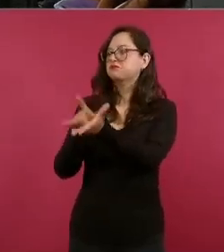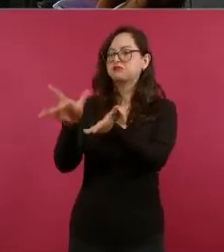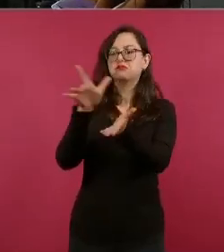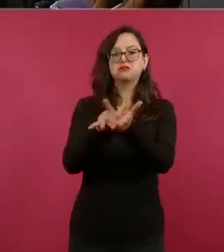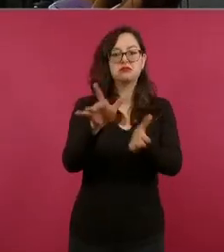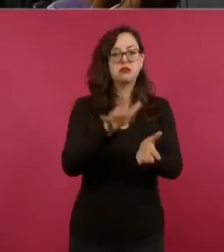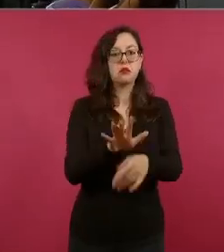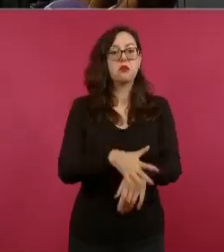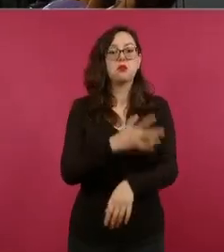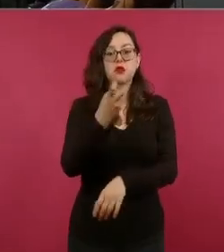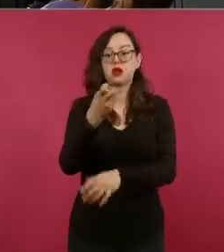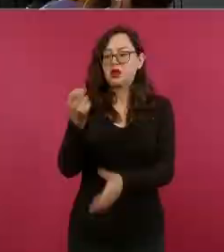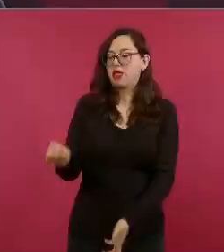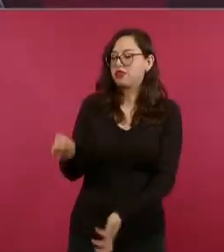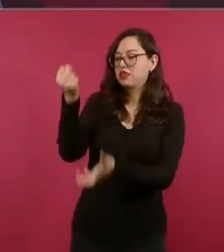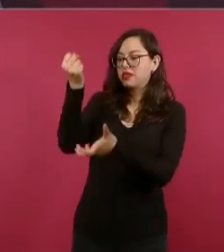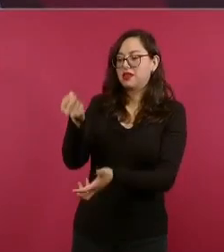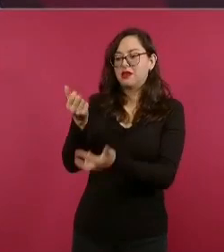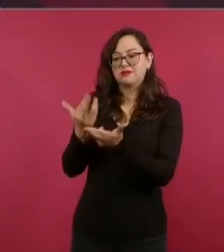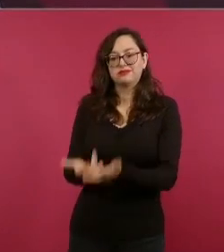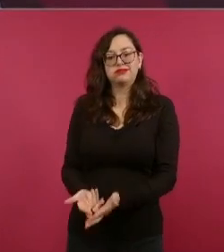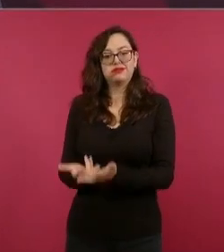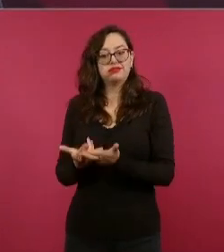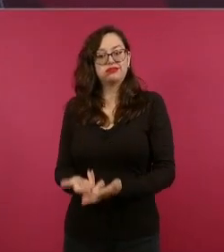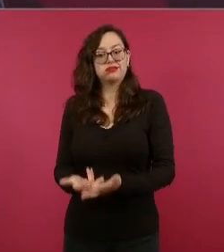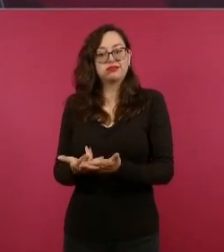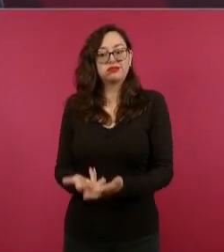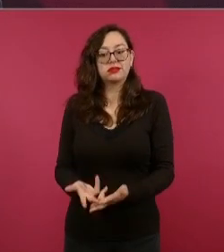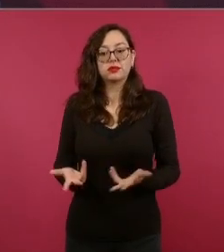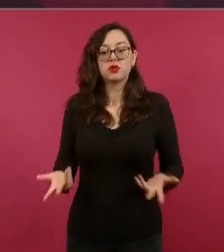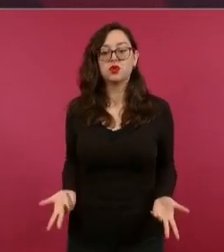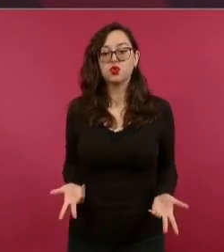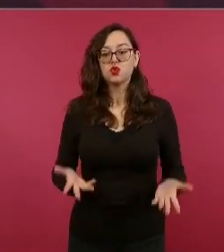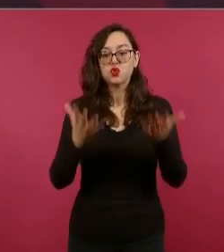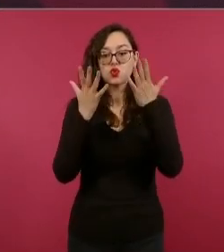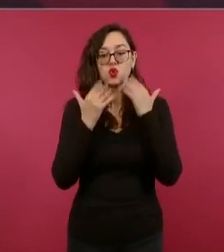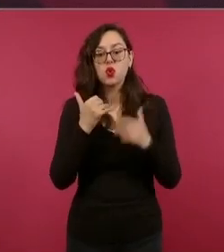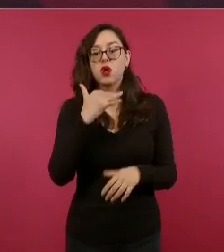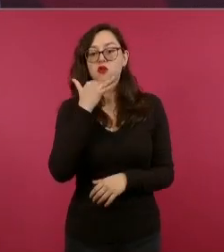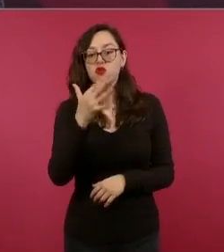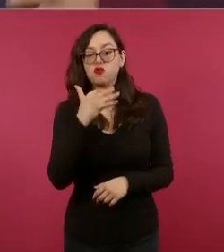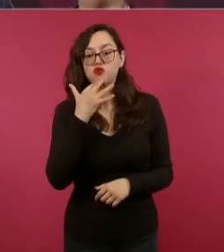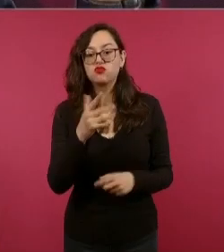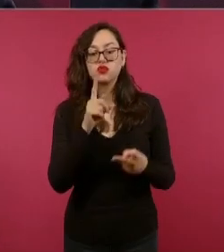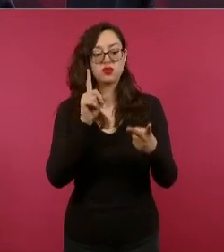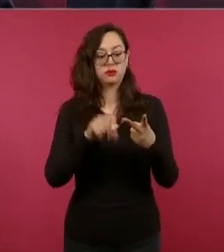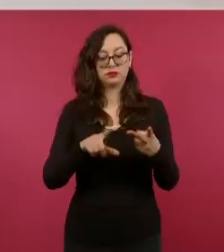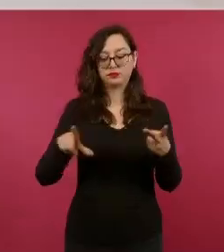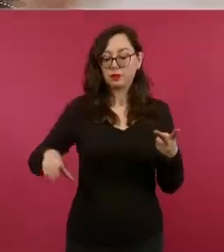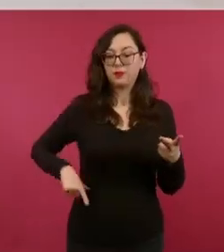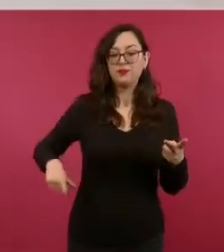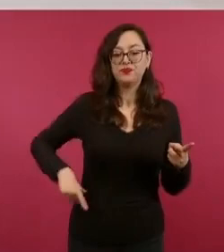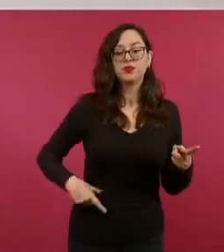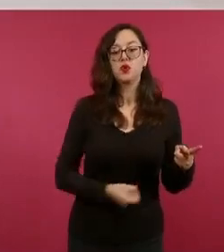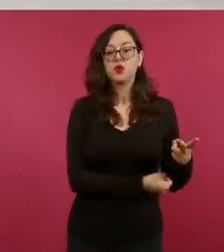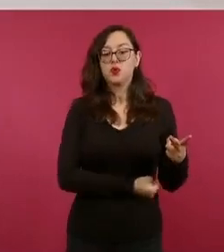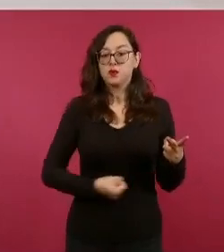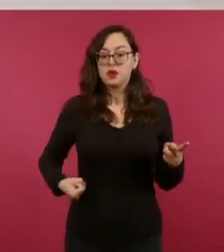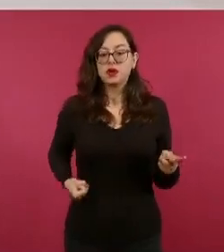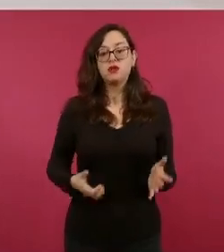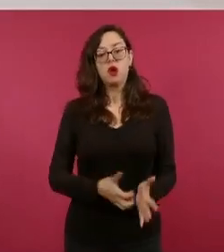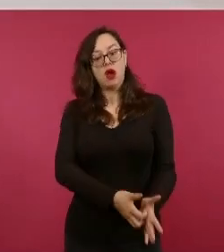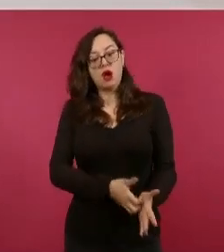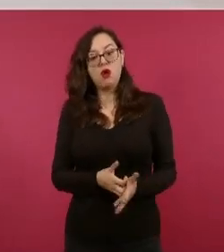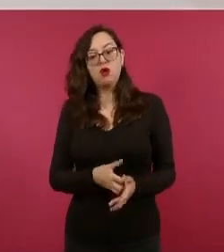el presupuesto. Si no hay corrupción, si hay austeridad y se distribuye con justicia y de manera directa,